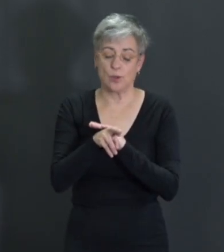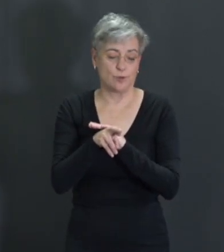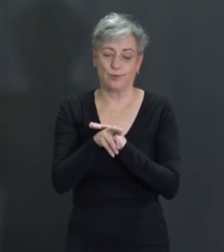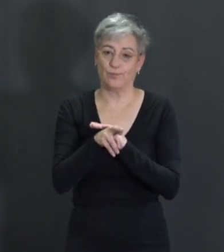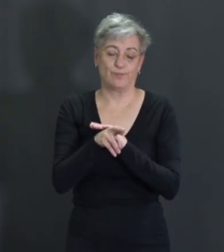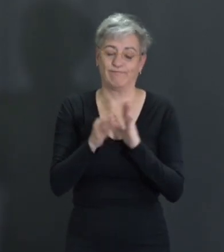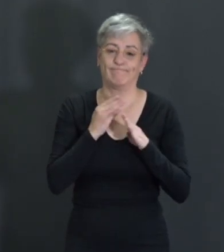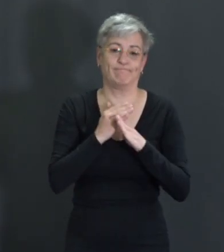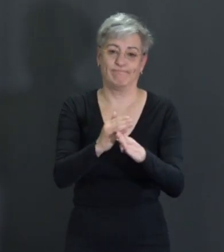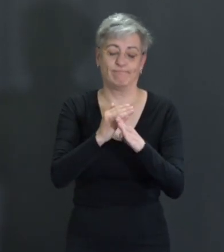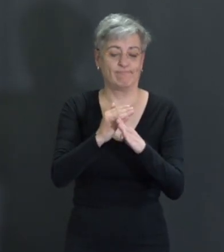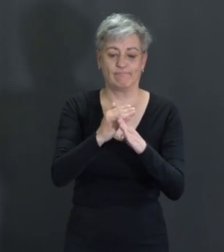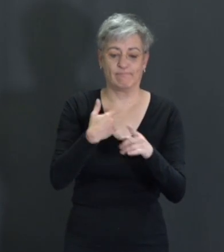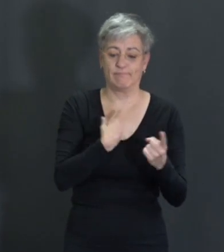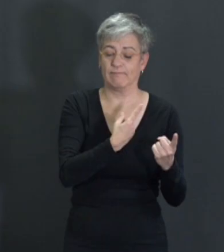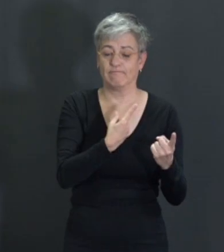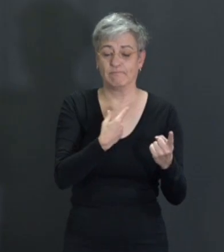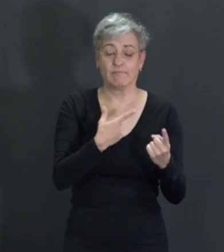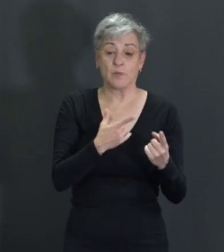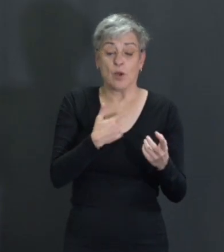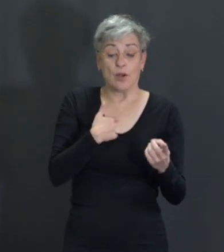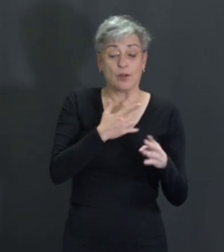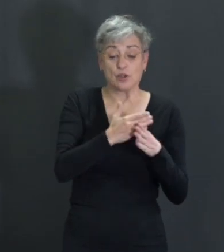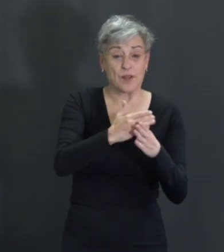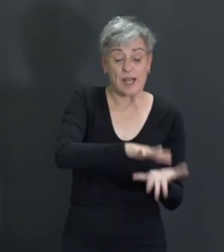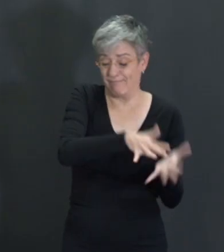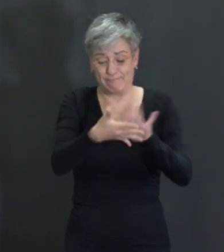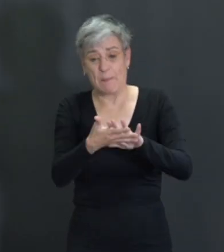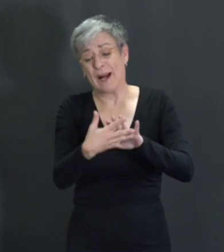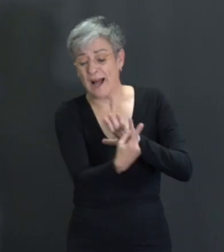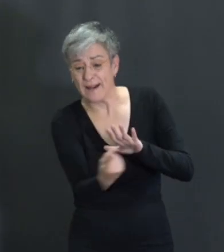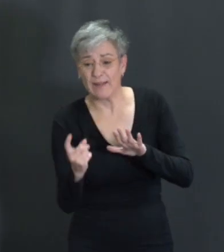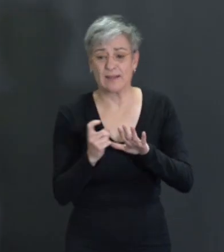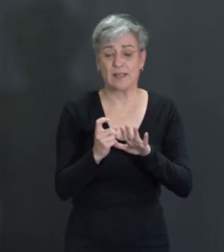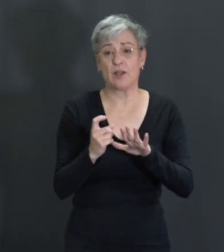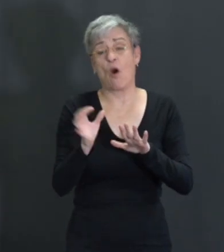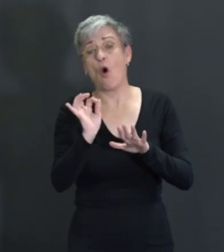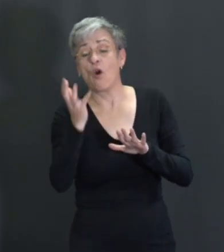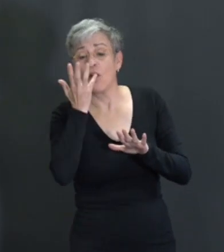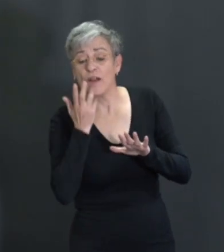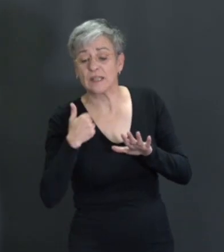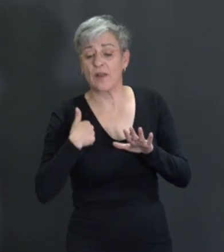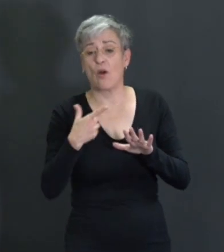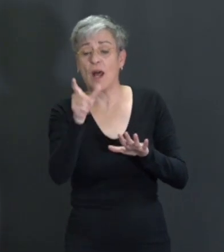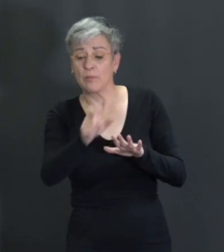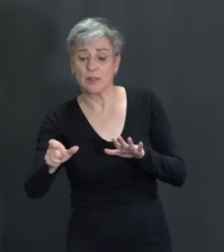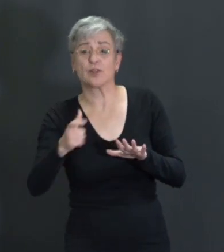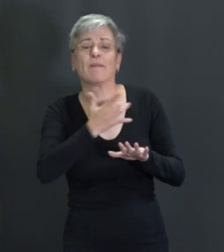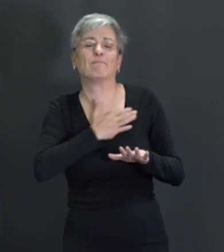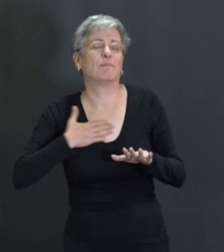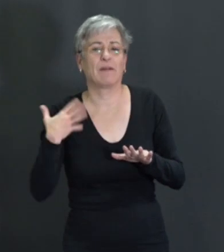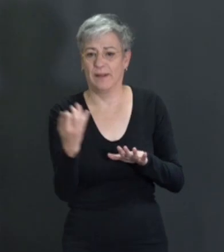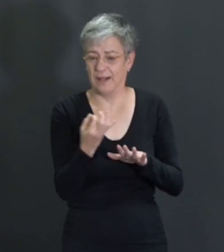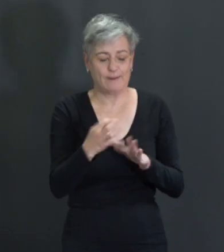claramente ni a las necesidades, en parte, pero también a los deseos y a las preferencias de las personas.